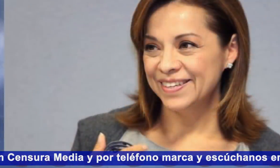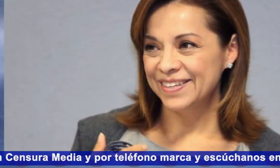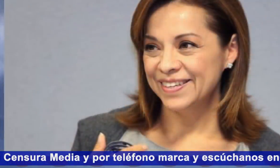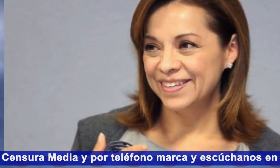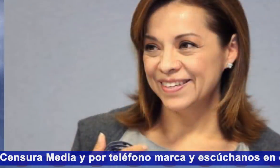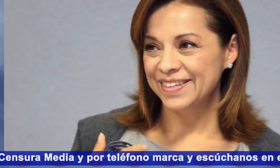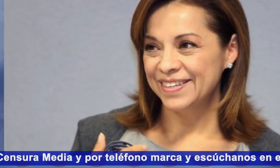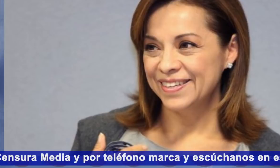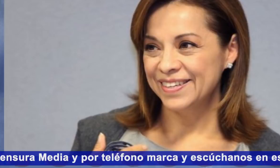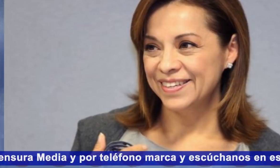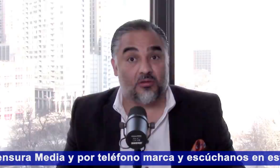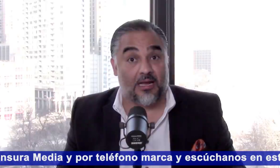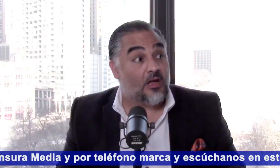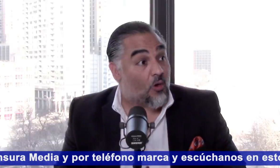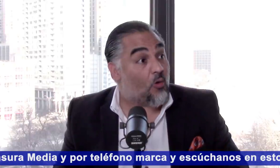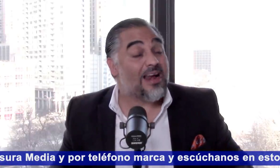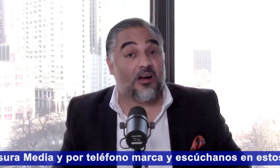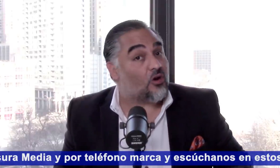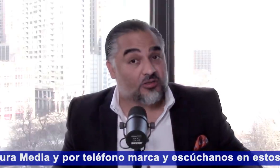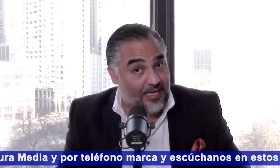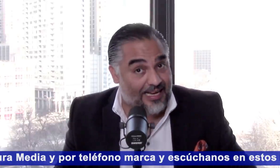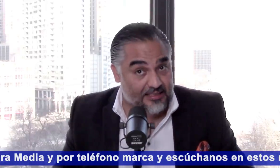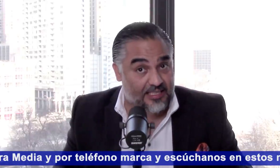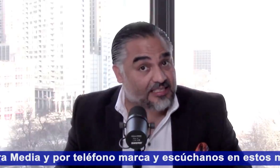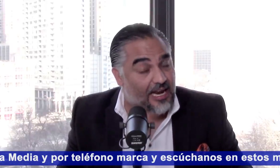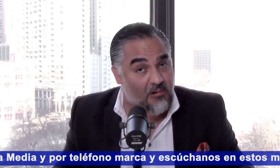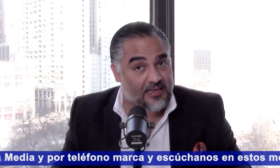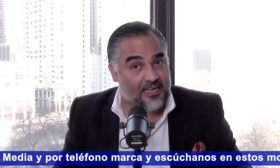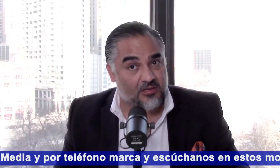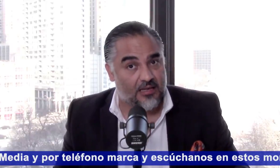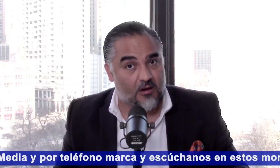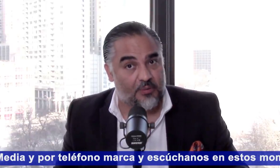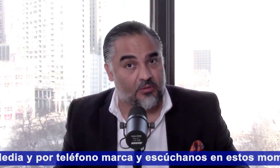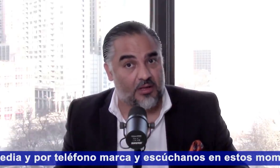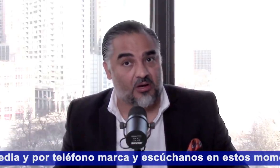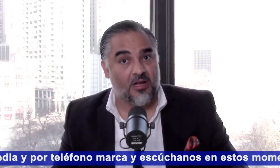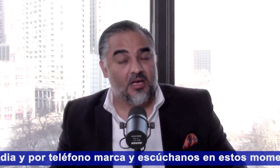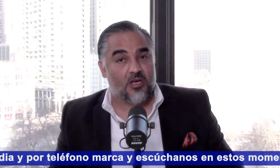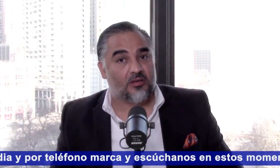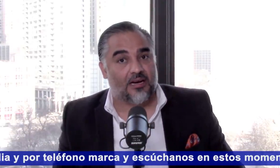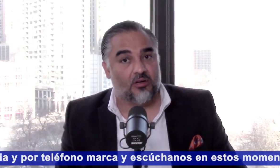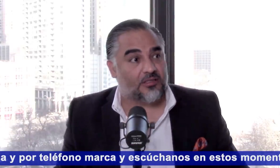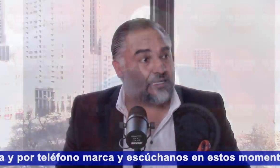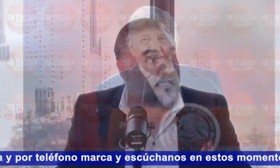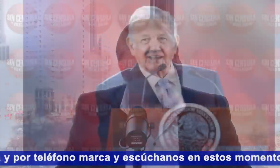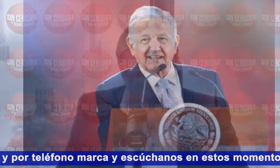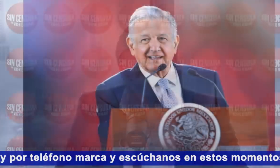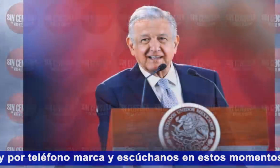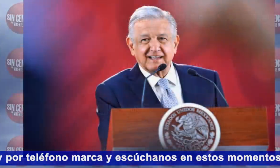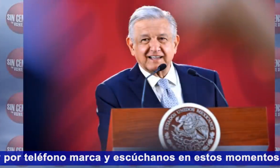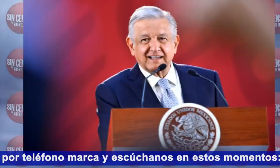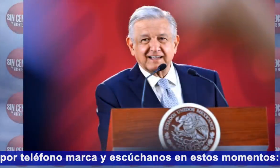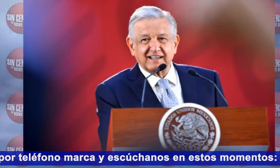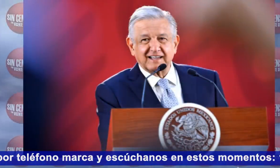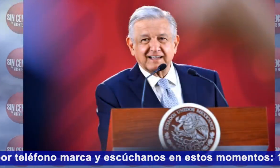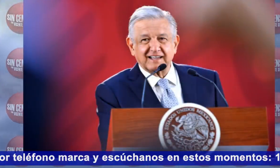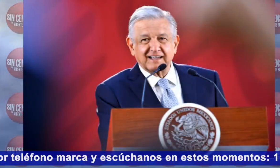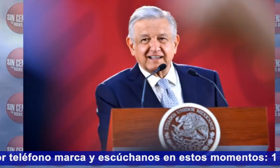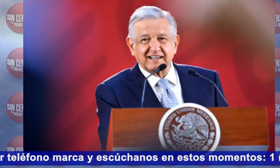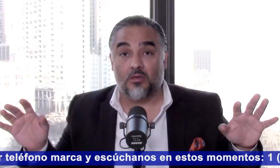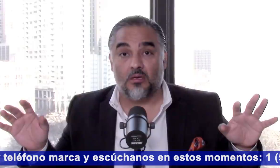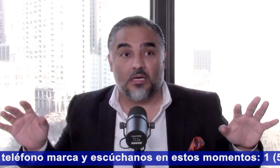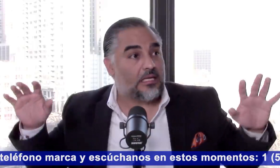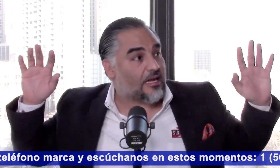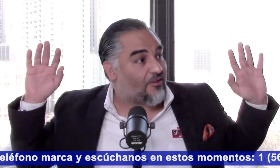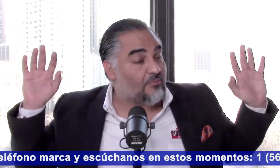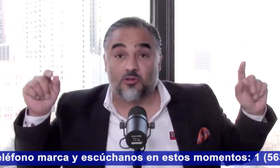o que el pueblo les pase factura. Yo no sé si quede claro esto, Toño. Una cosa es que López Obrador asuma como suya ya la Guardia